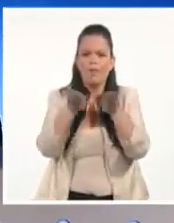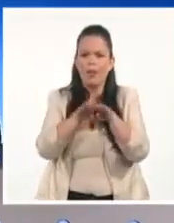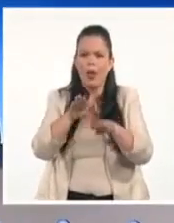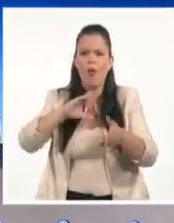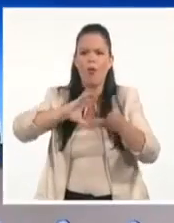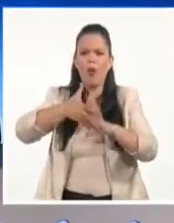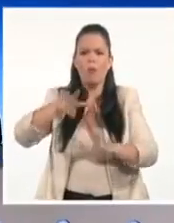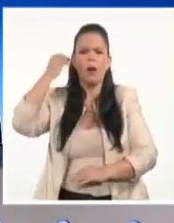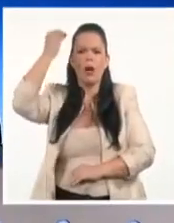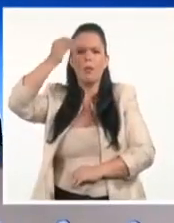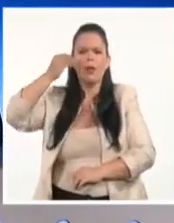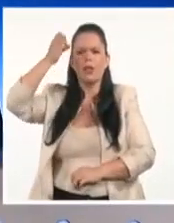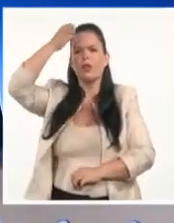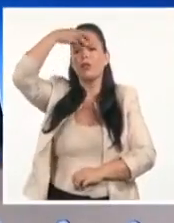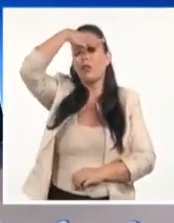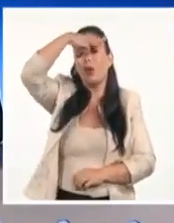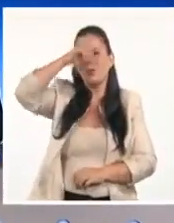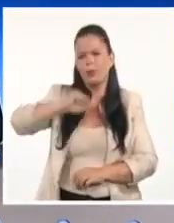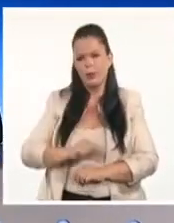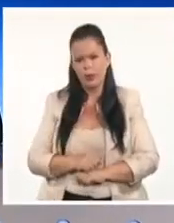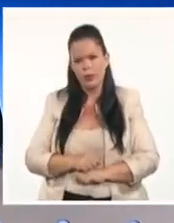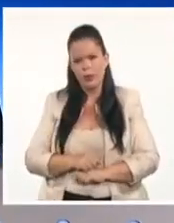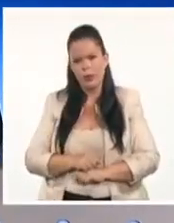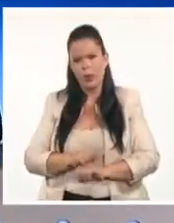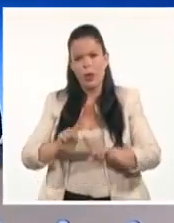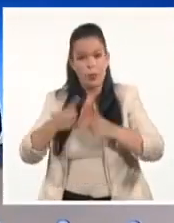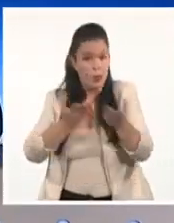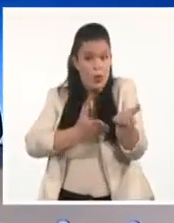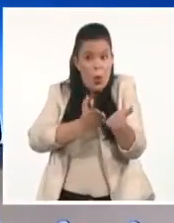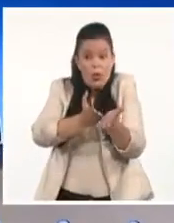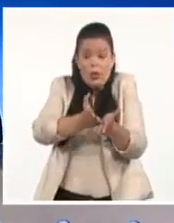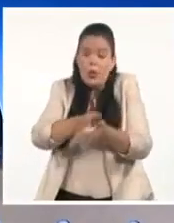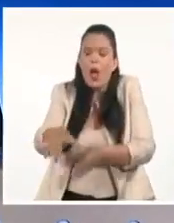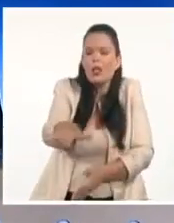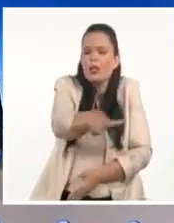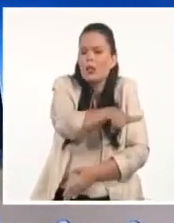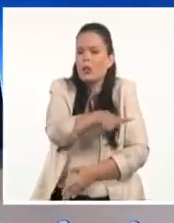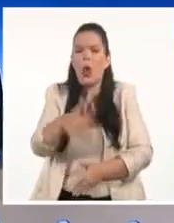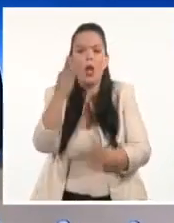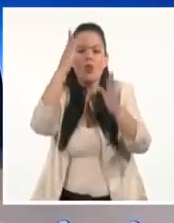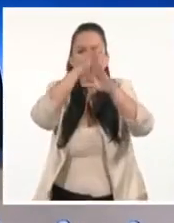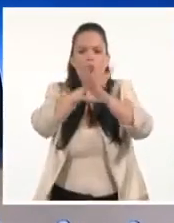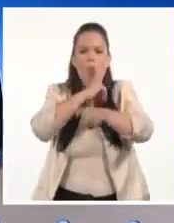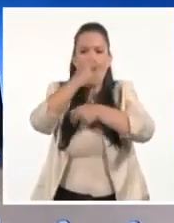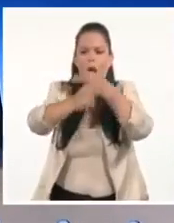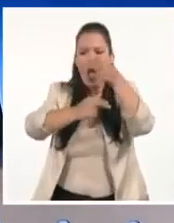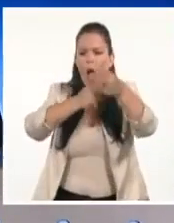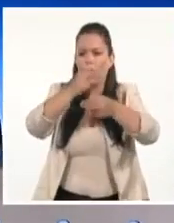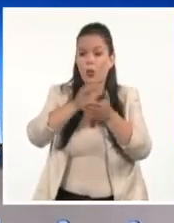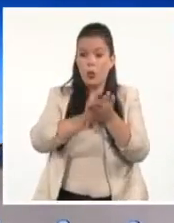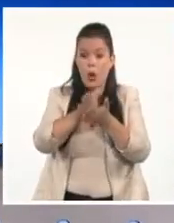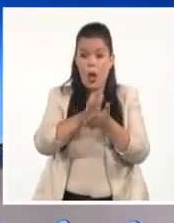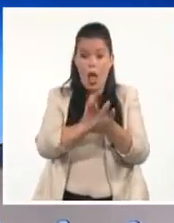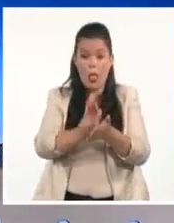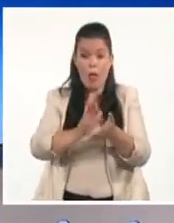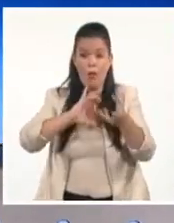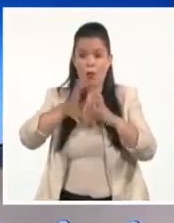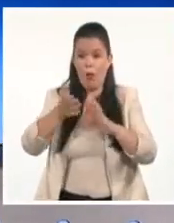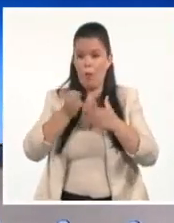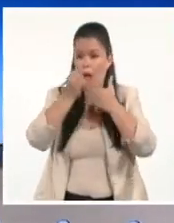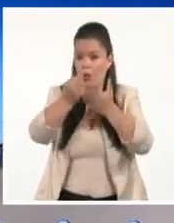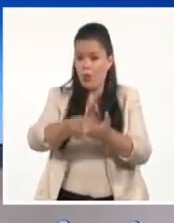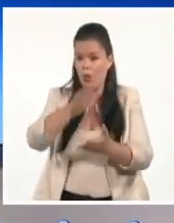es la misma y no ha movido un dedo para desmantelar las 243 medidas de